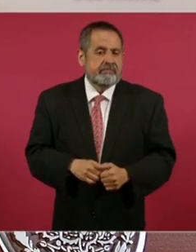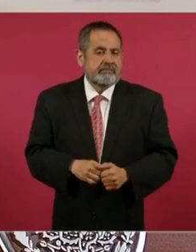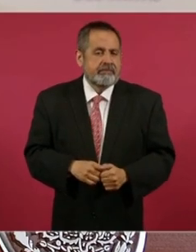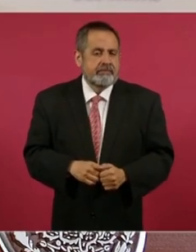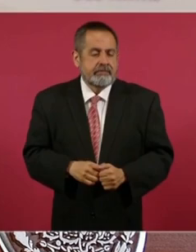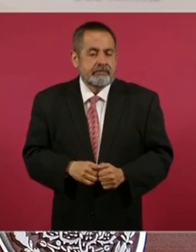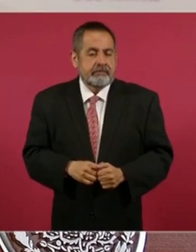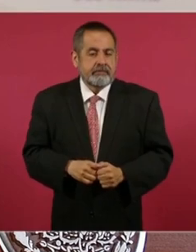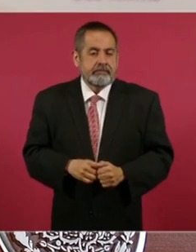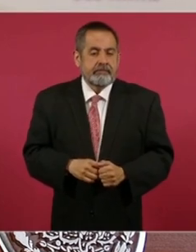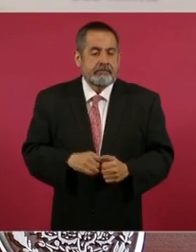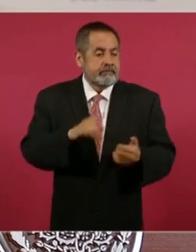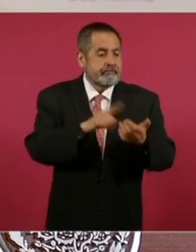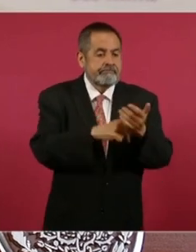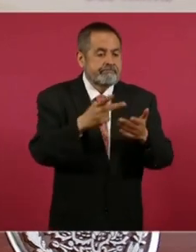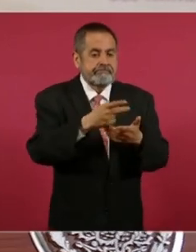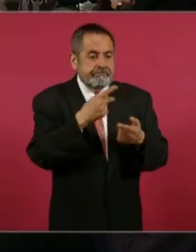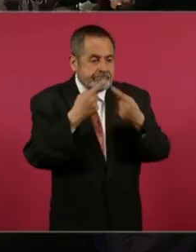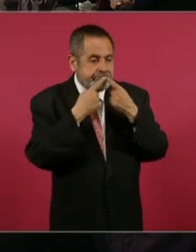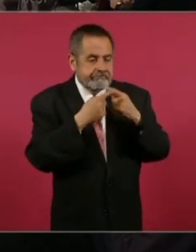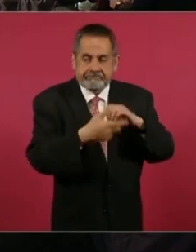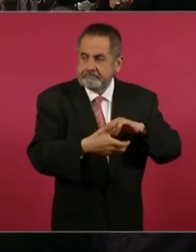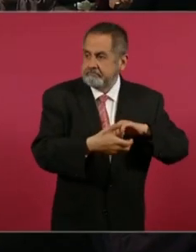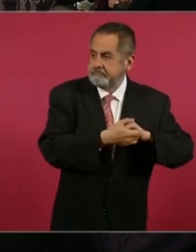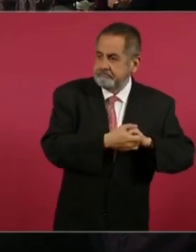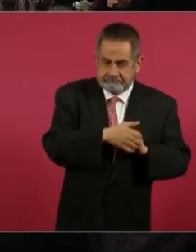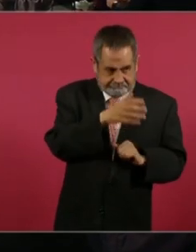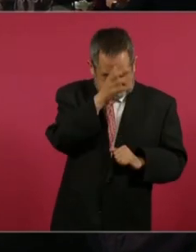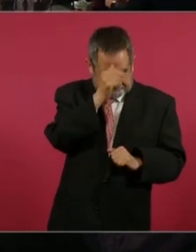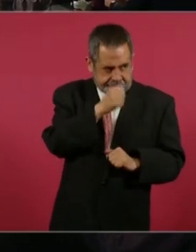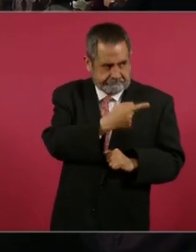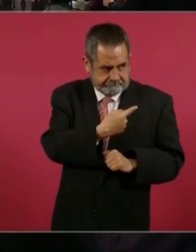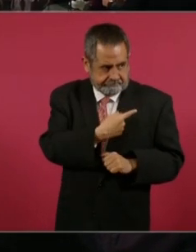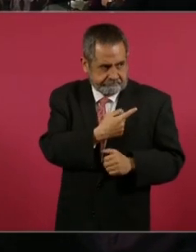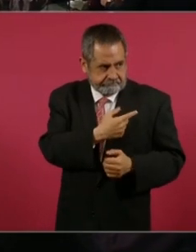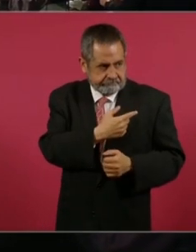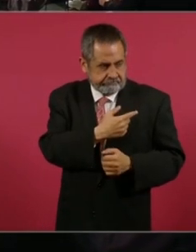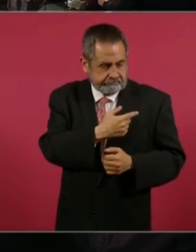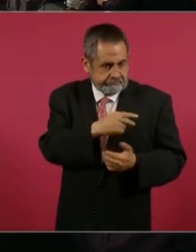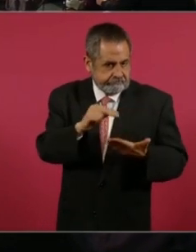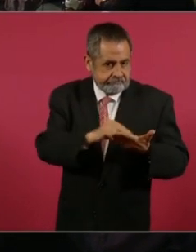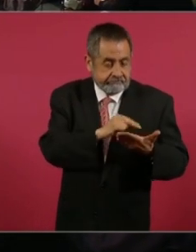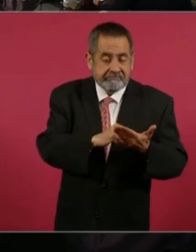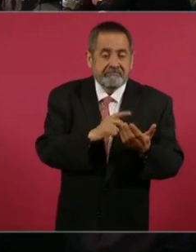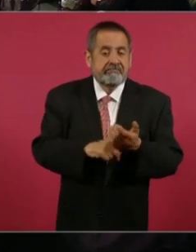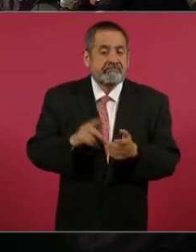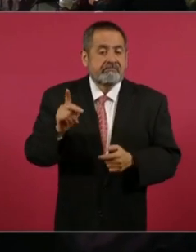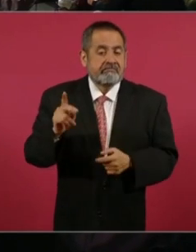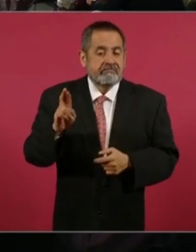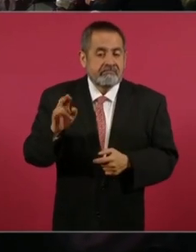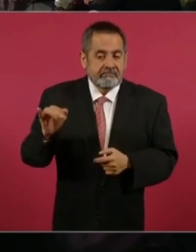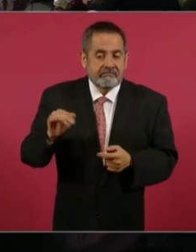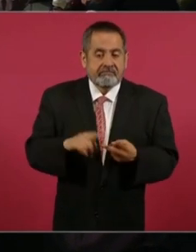Porque es un convenio que hacen en ese entonces el PRI y el PAN,